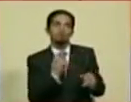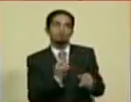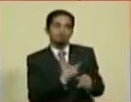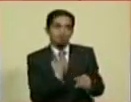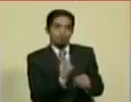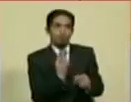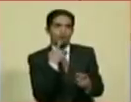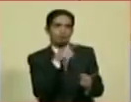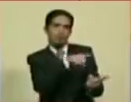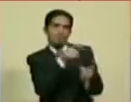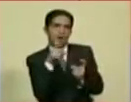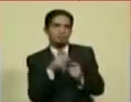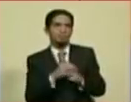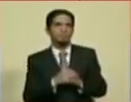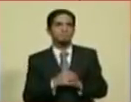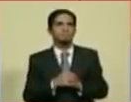estamos